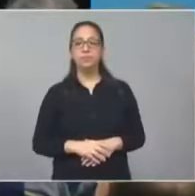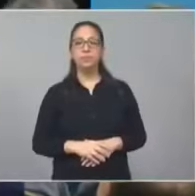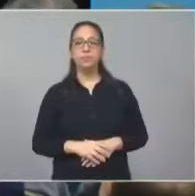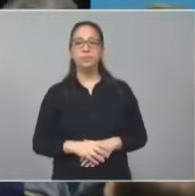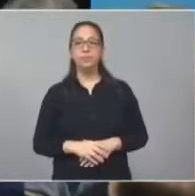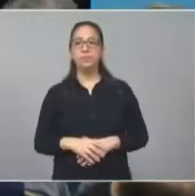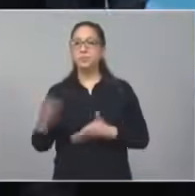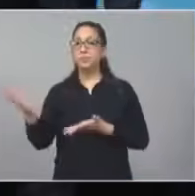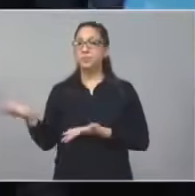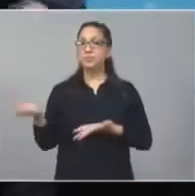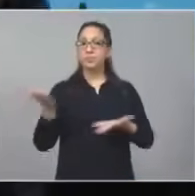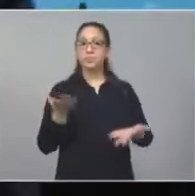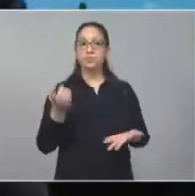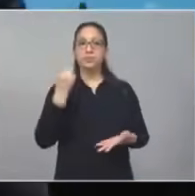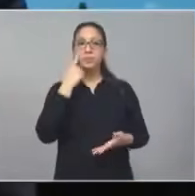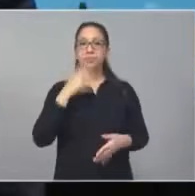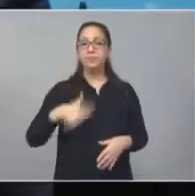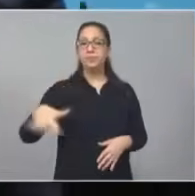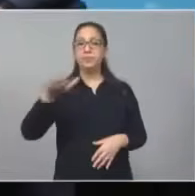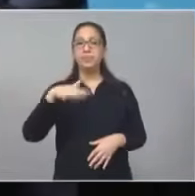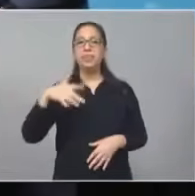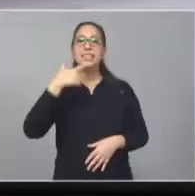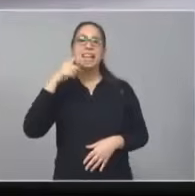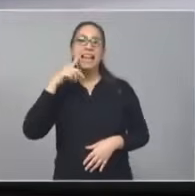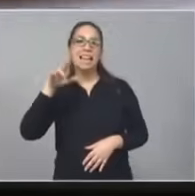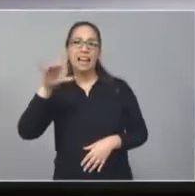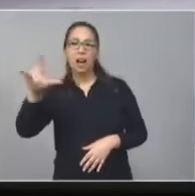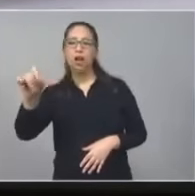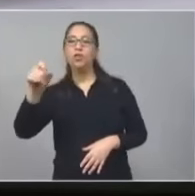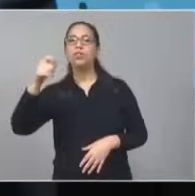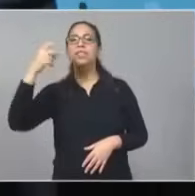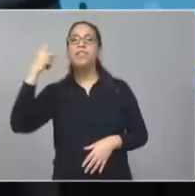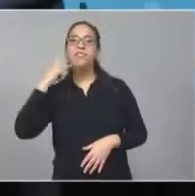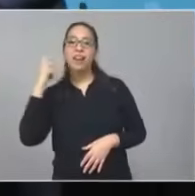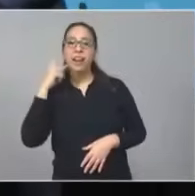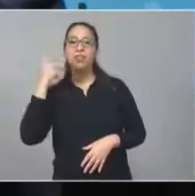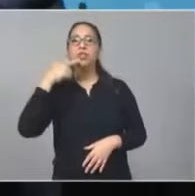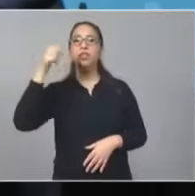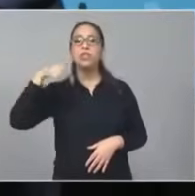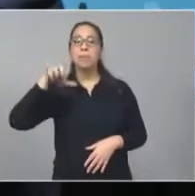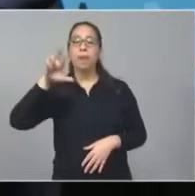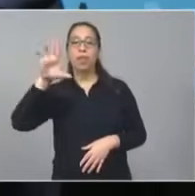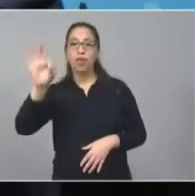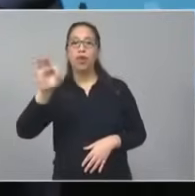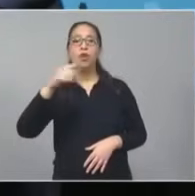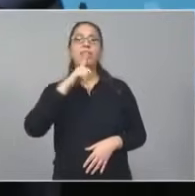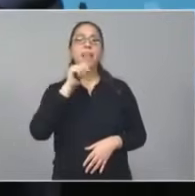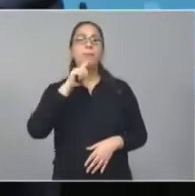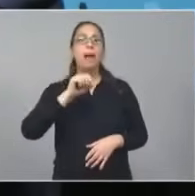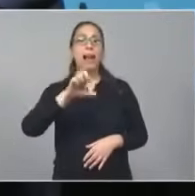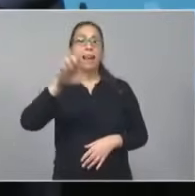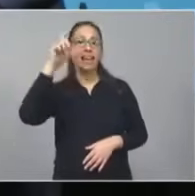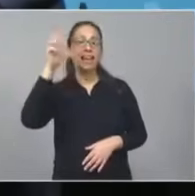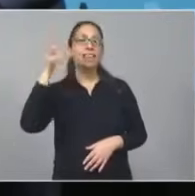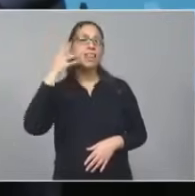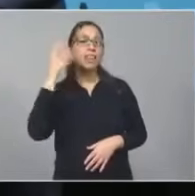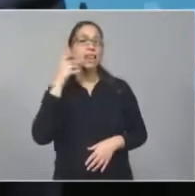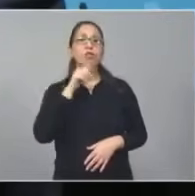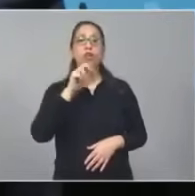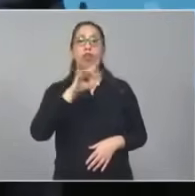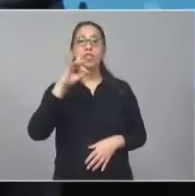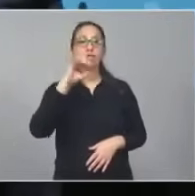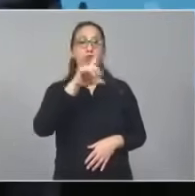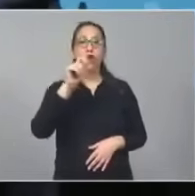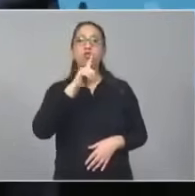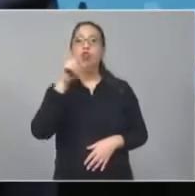Y continuamos con Saliqueló, Salto, San Andrés de Giles, San Fernando, San Pedro, Suipacha, Tapalqué, Tigre, Tordillo,